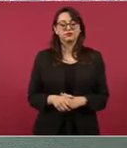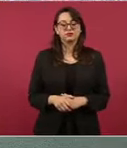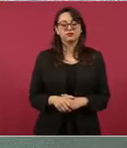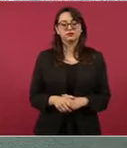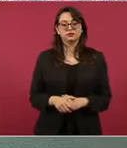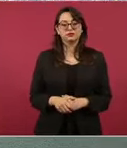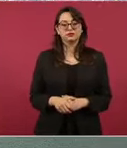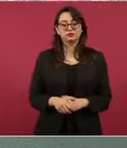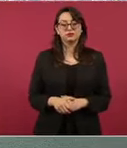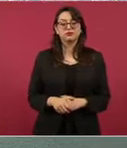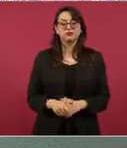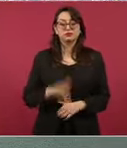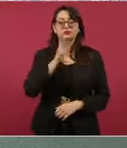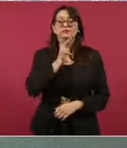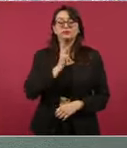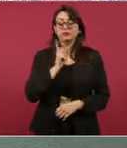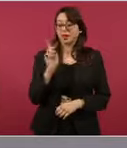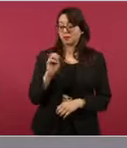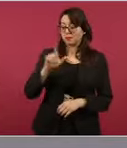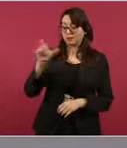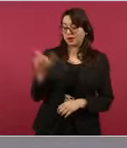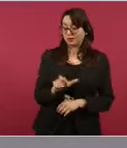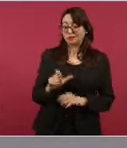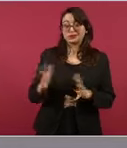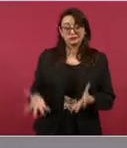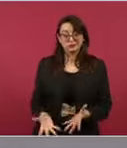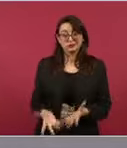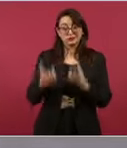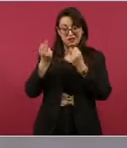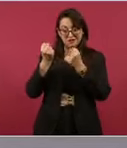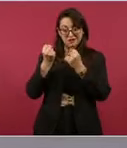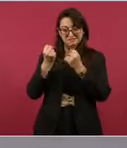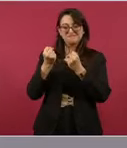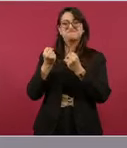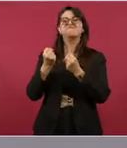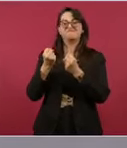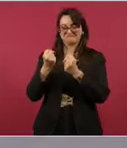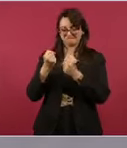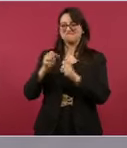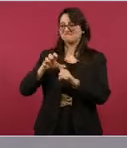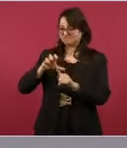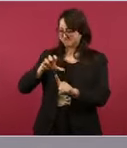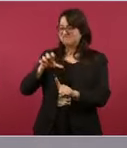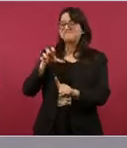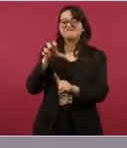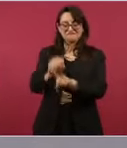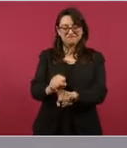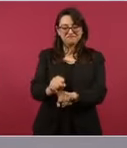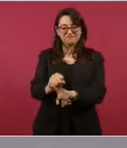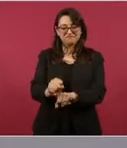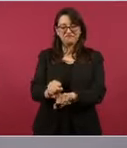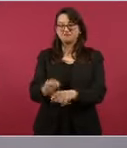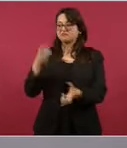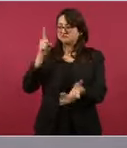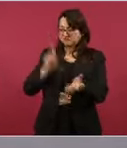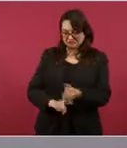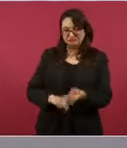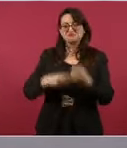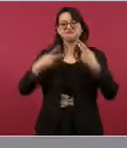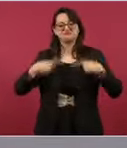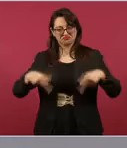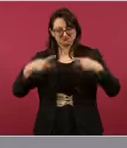El rescate de Petróleos Mexicanos se está logrando con el talento y el esfuerzo de técnicos y